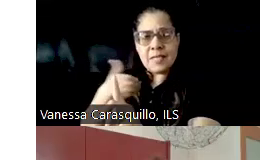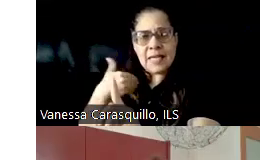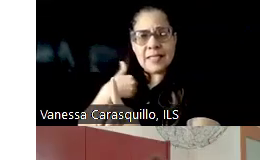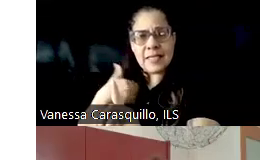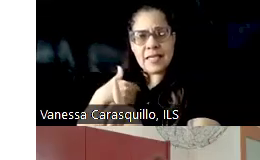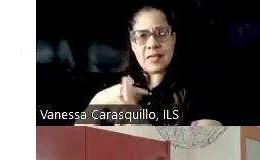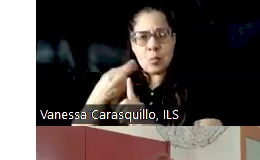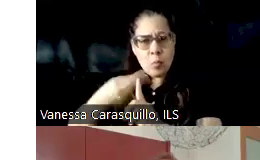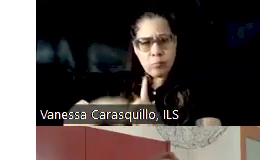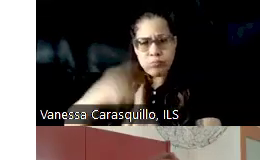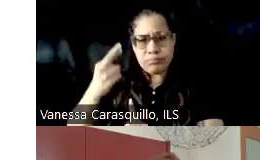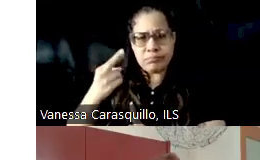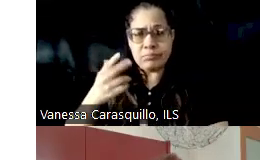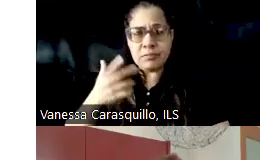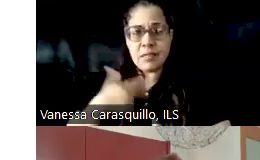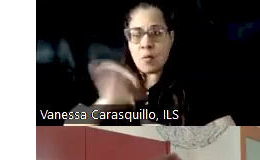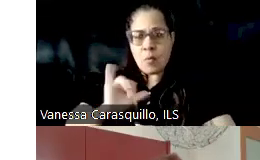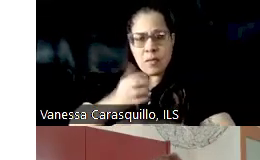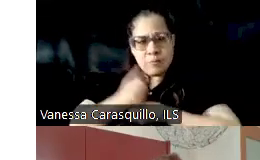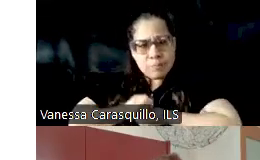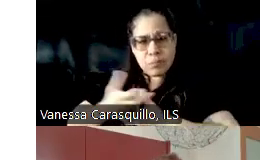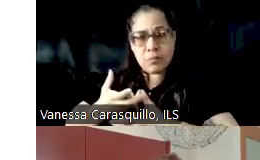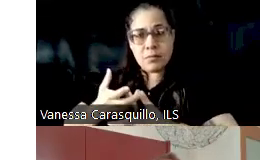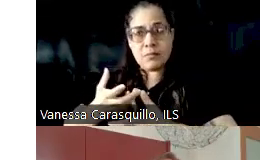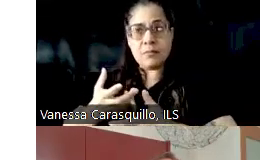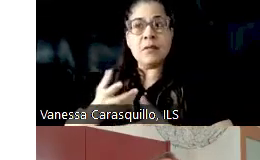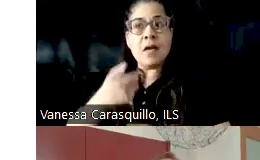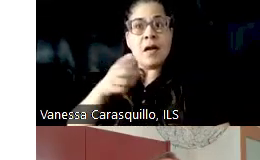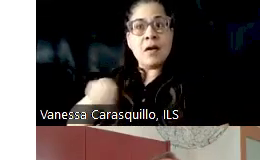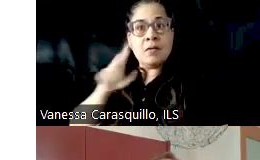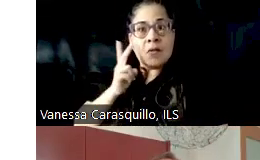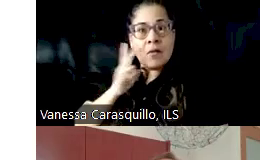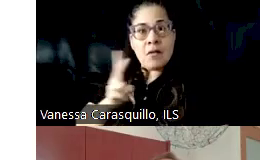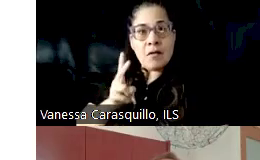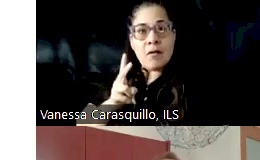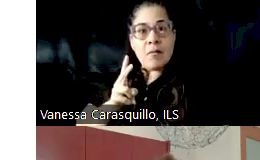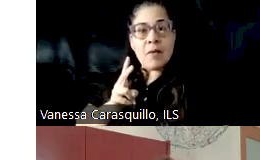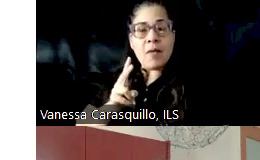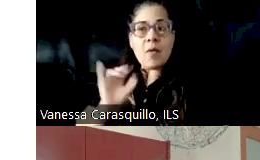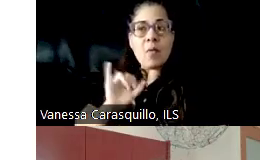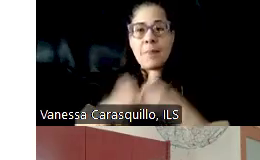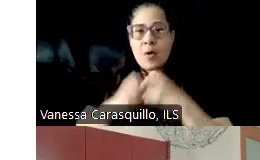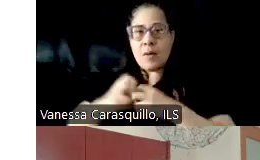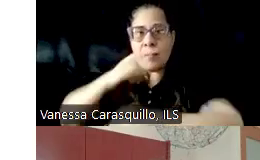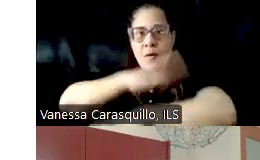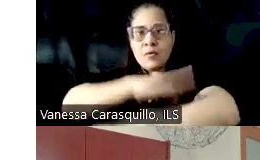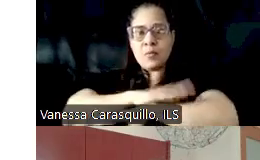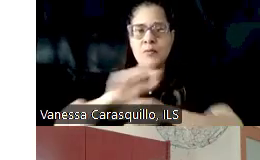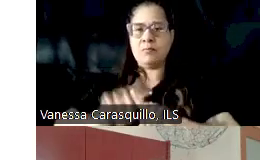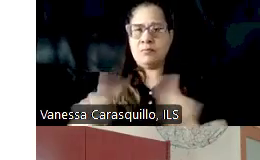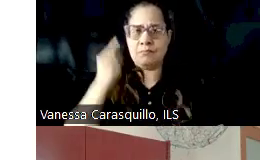una irritabilidad explosiva, lo podemos ver como un problema de conducta. Pero piensen en un